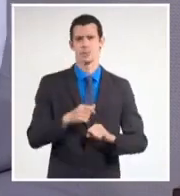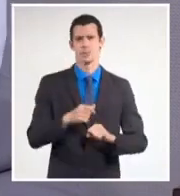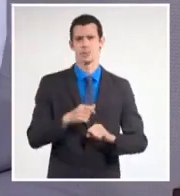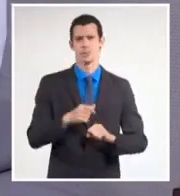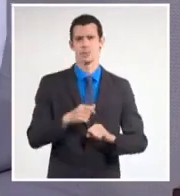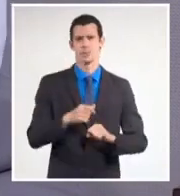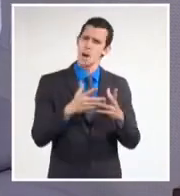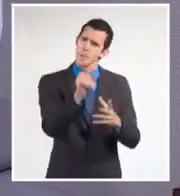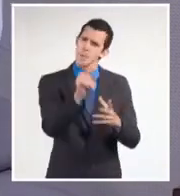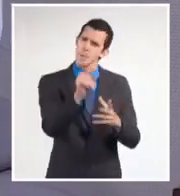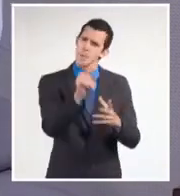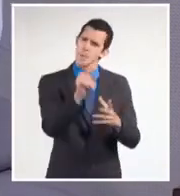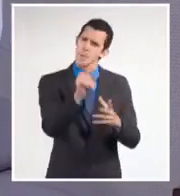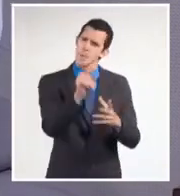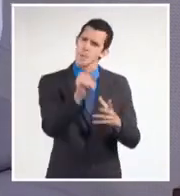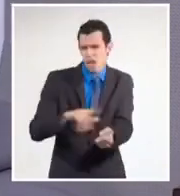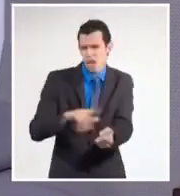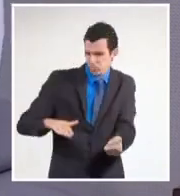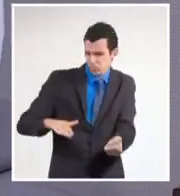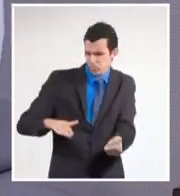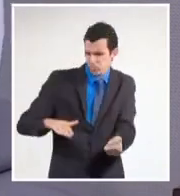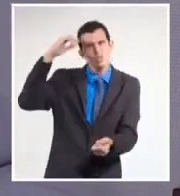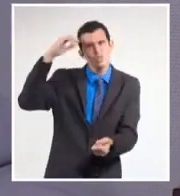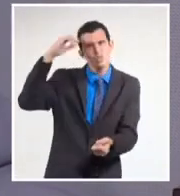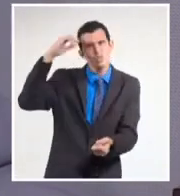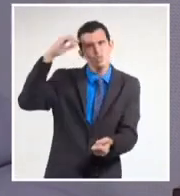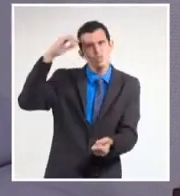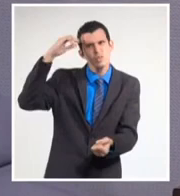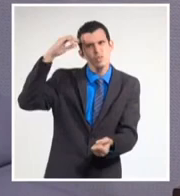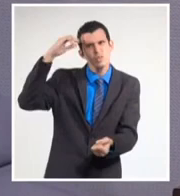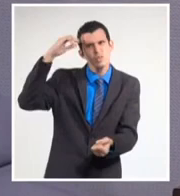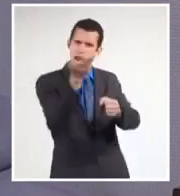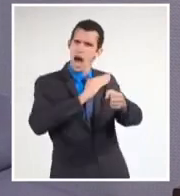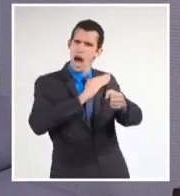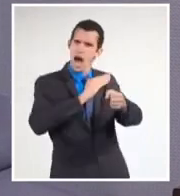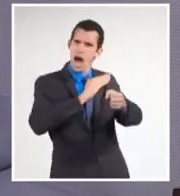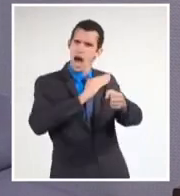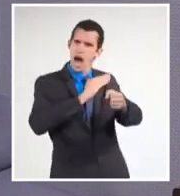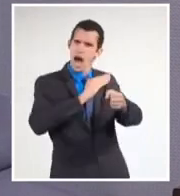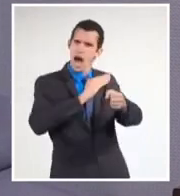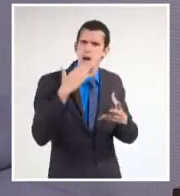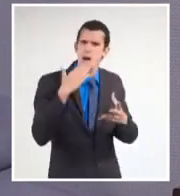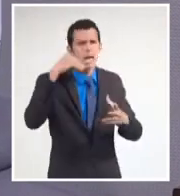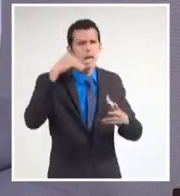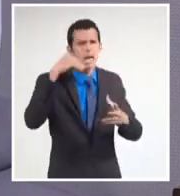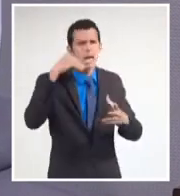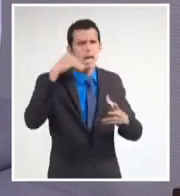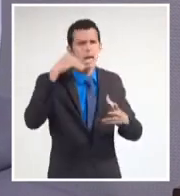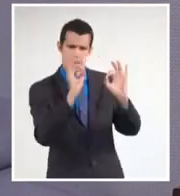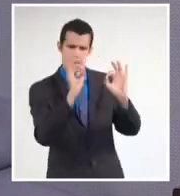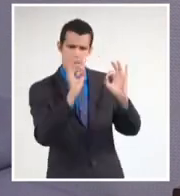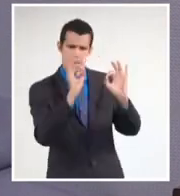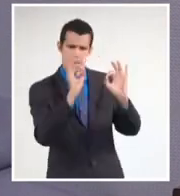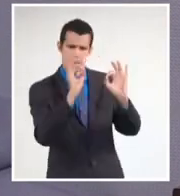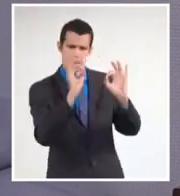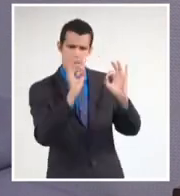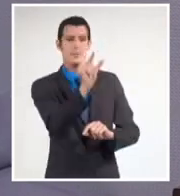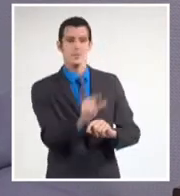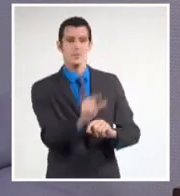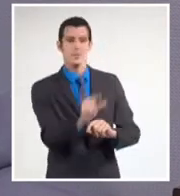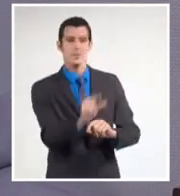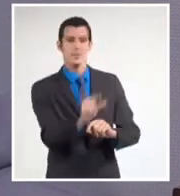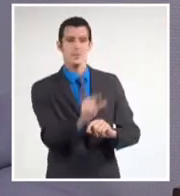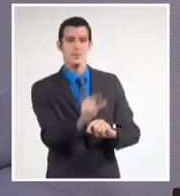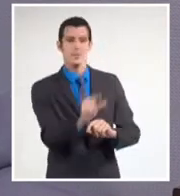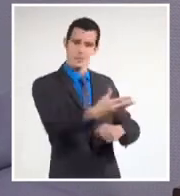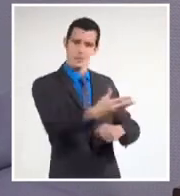punto exacto en el proceso. Son magos. Y entonces este mundo del ingenio, este mundo de la zafra lleva